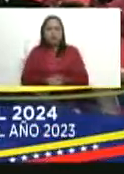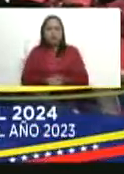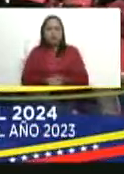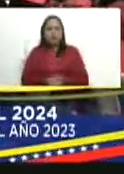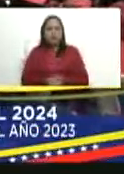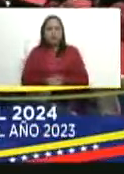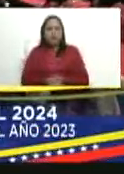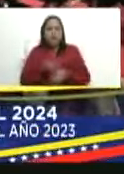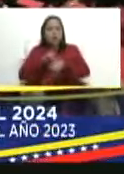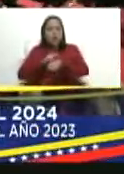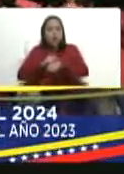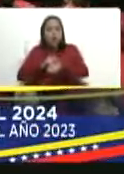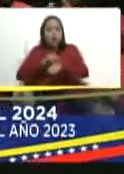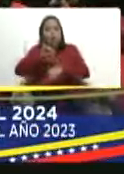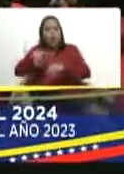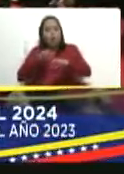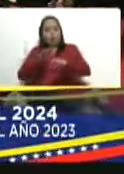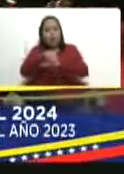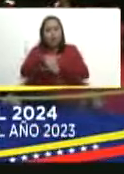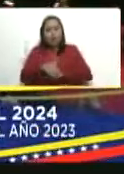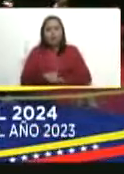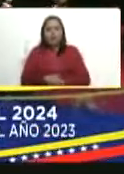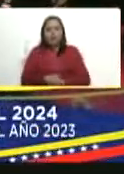Doctor Jorge Rodríguez,